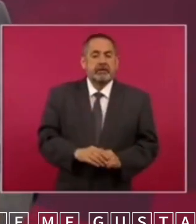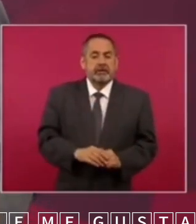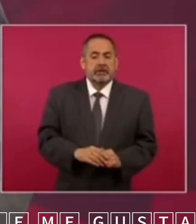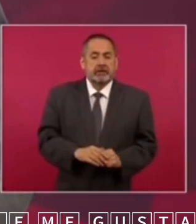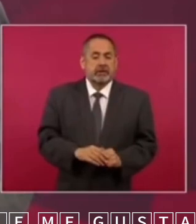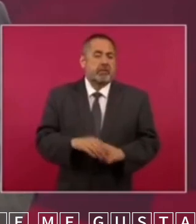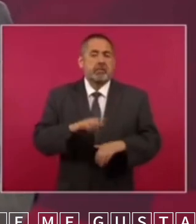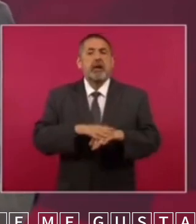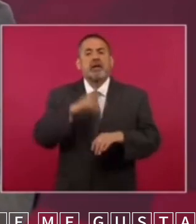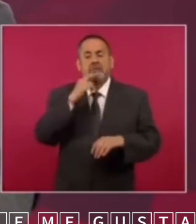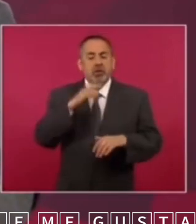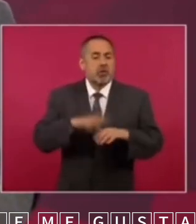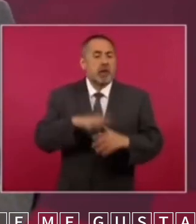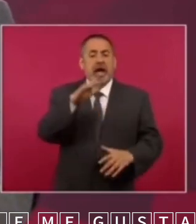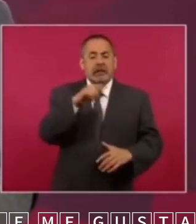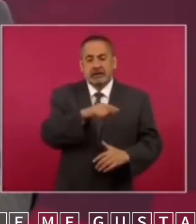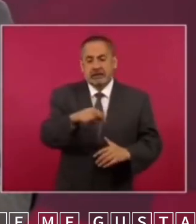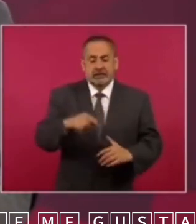mayor